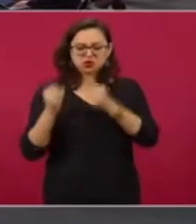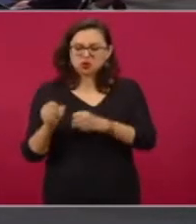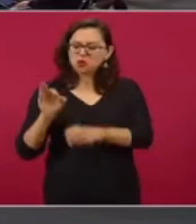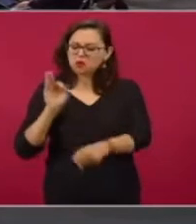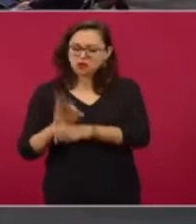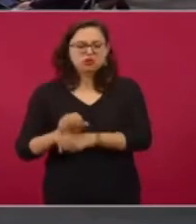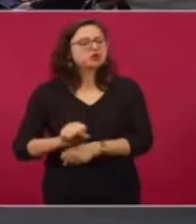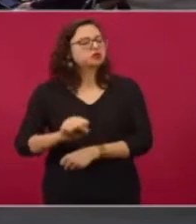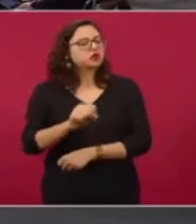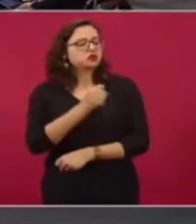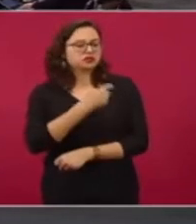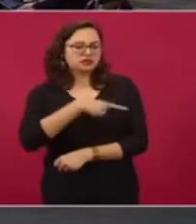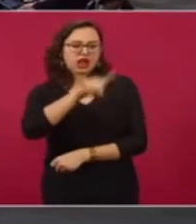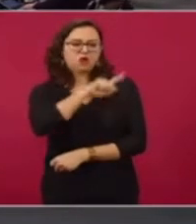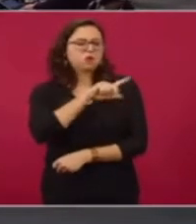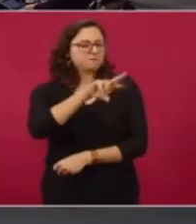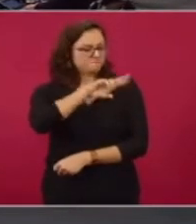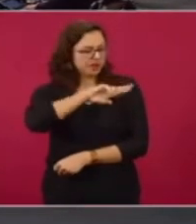gastos